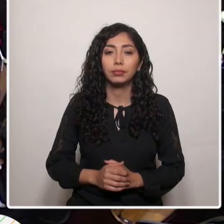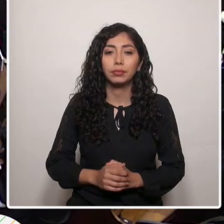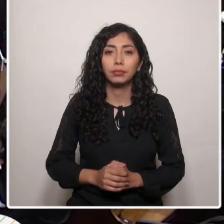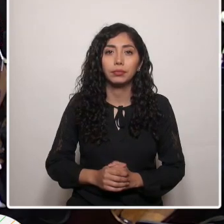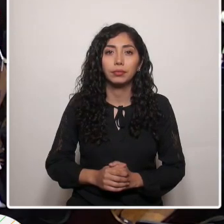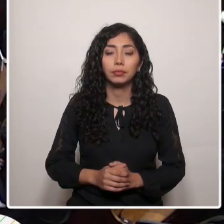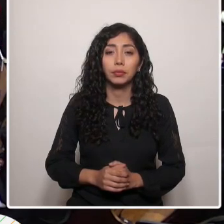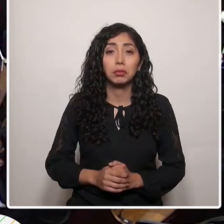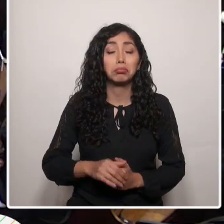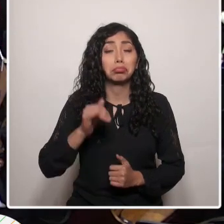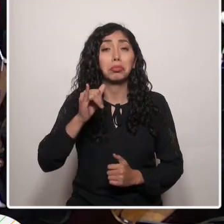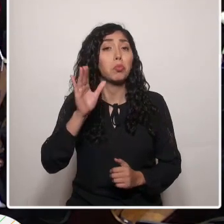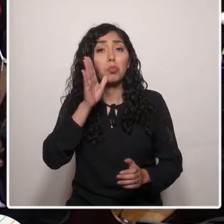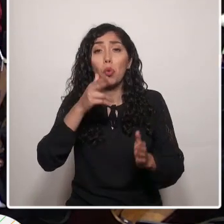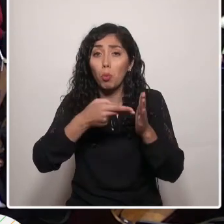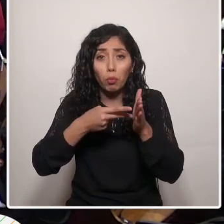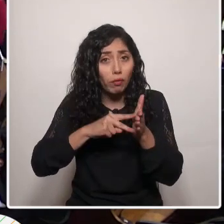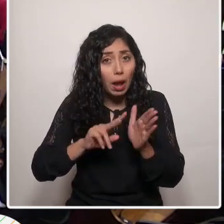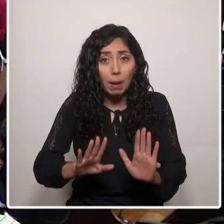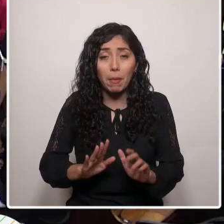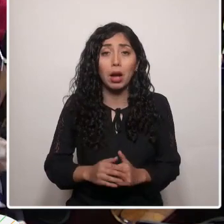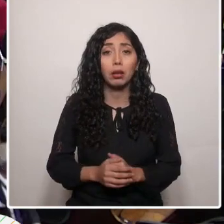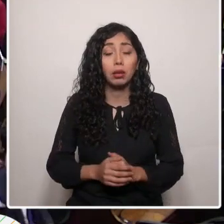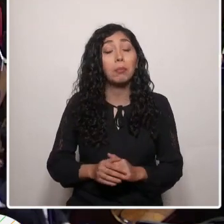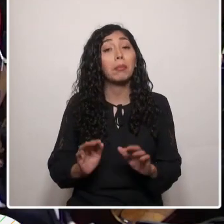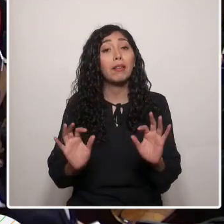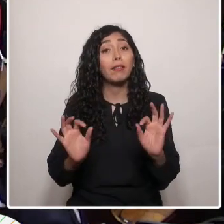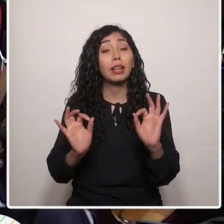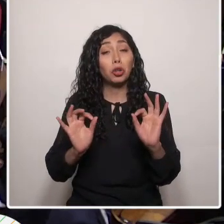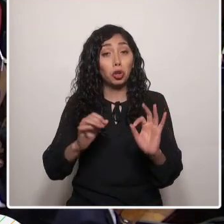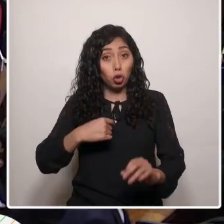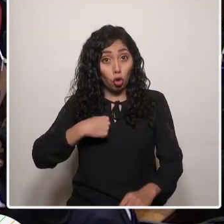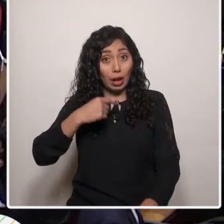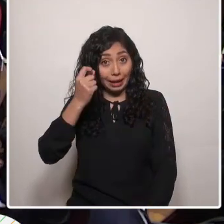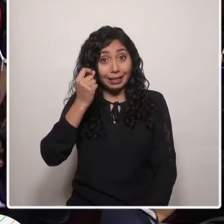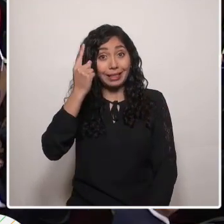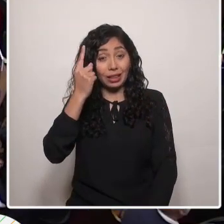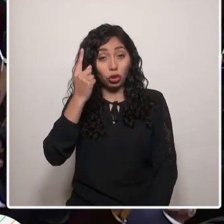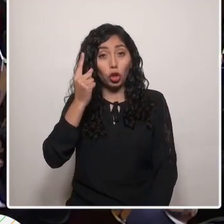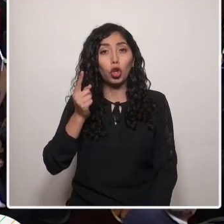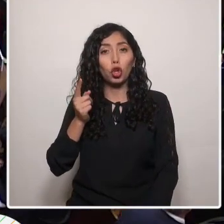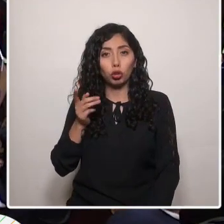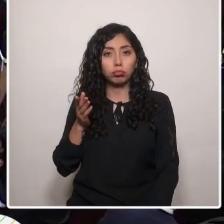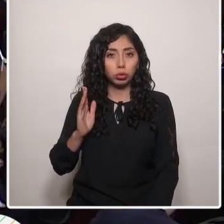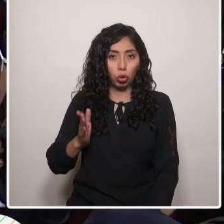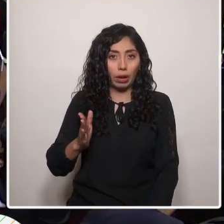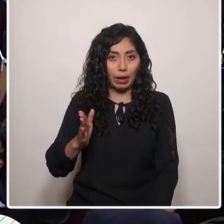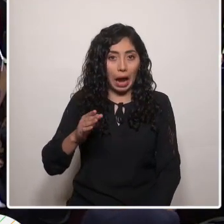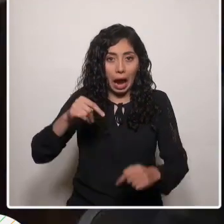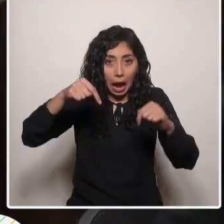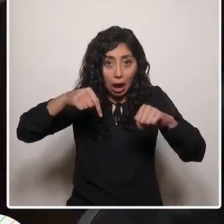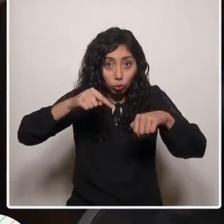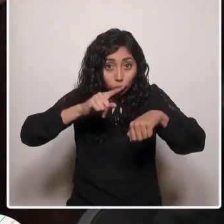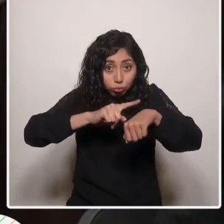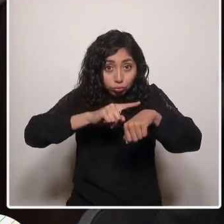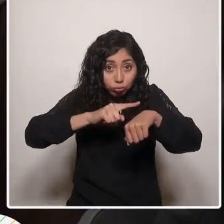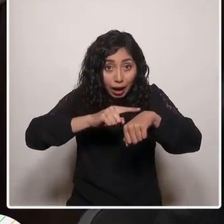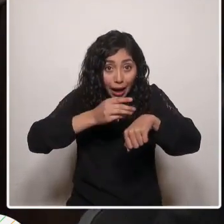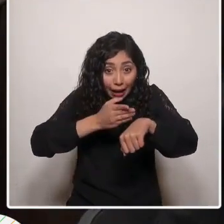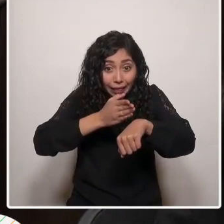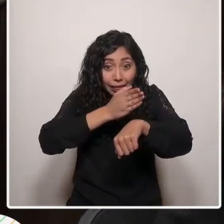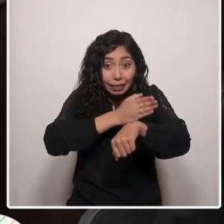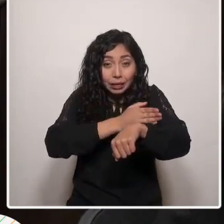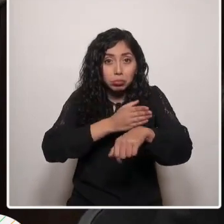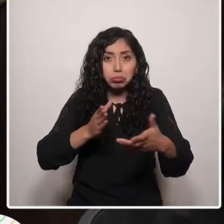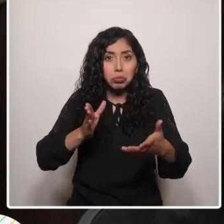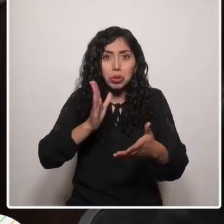Así que no hay problema. Ah, perfecto. Que entiendo que todavía, a menos que en este rato haya sucedido, no nos han hecho llegar